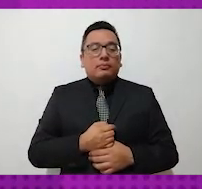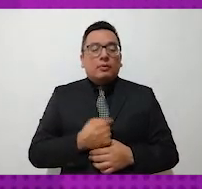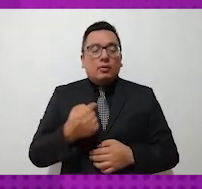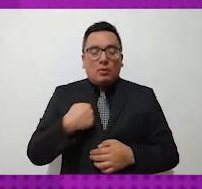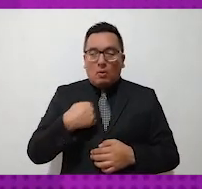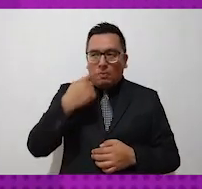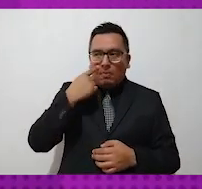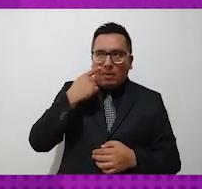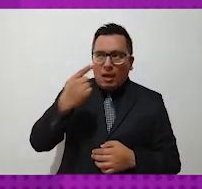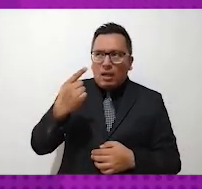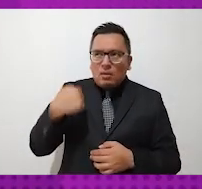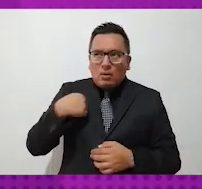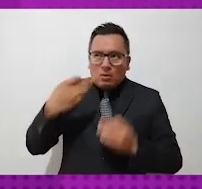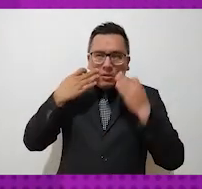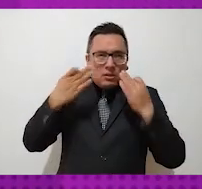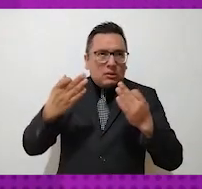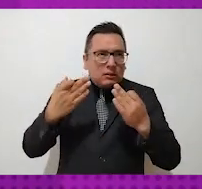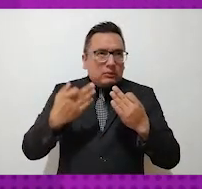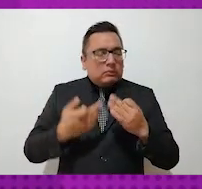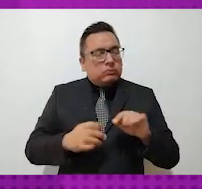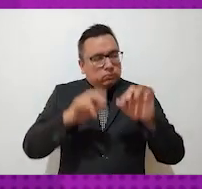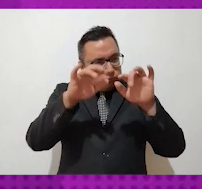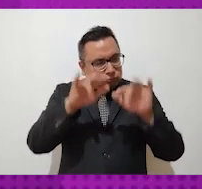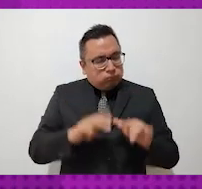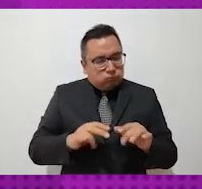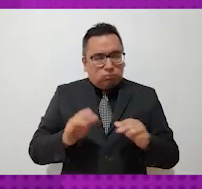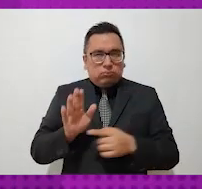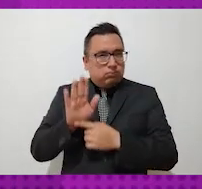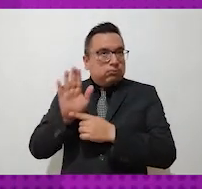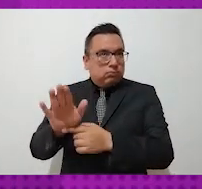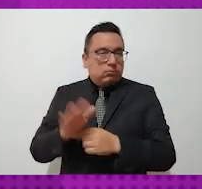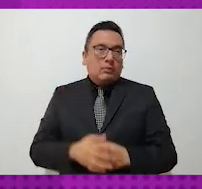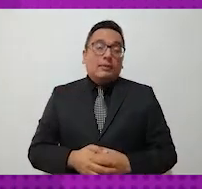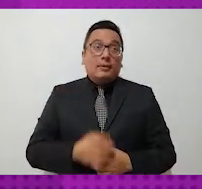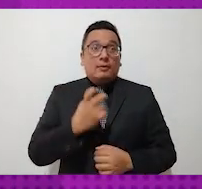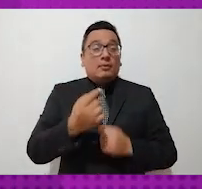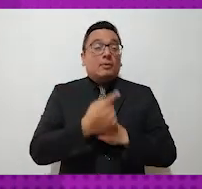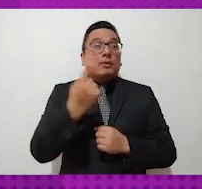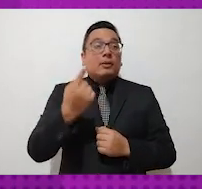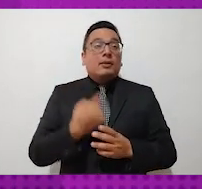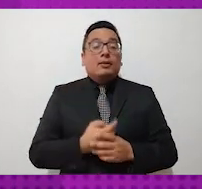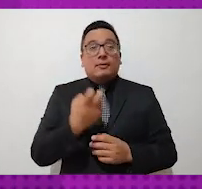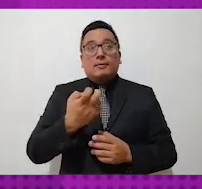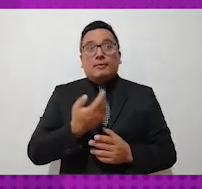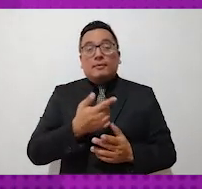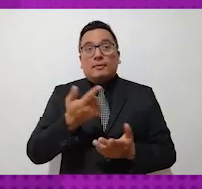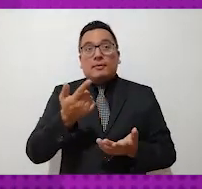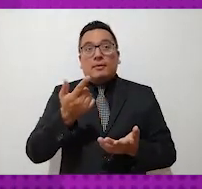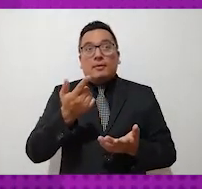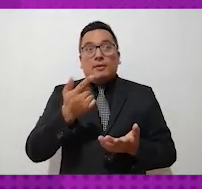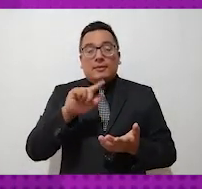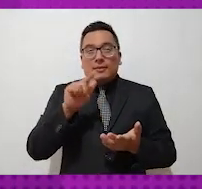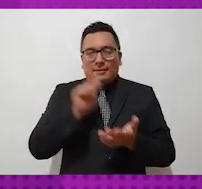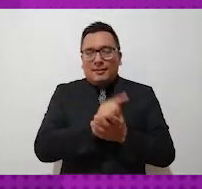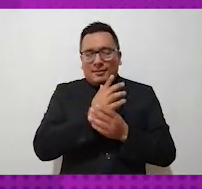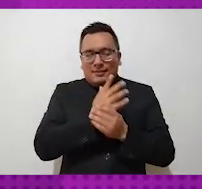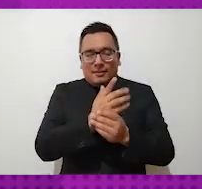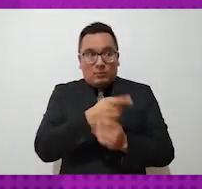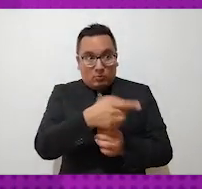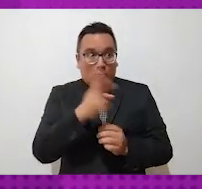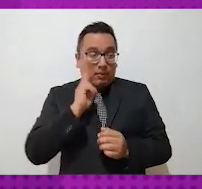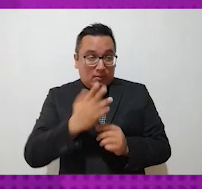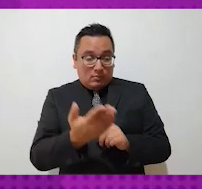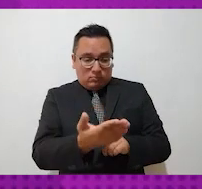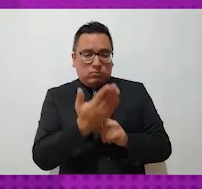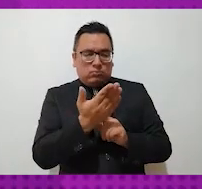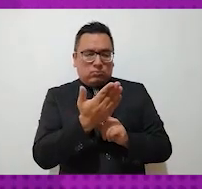dar los hechos, porque si nos abocamos también a un principio general de derecho, dice, dame los hechos que yo te daré el derecho. Siempre y